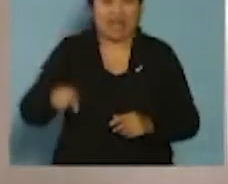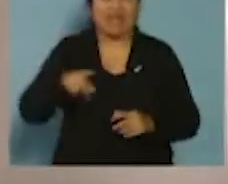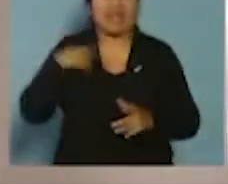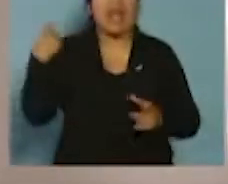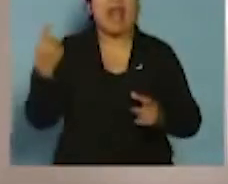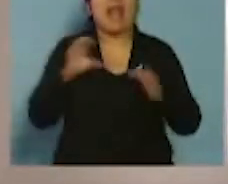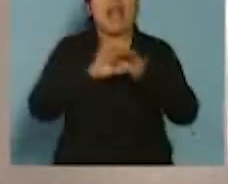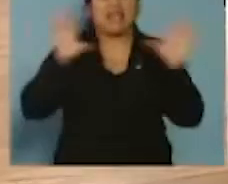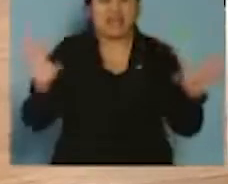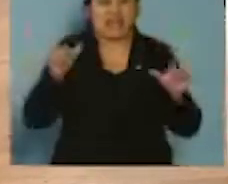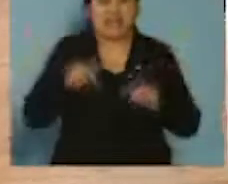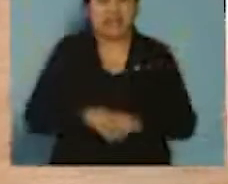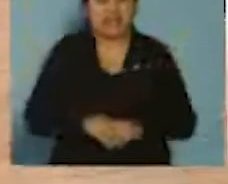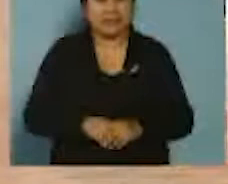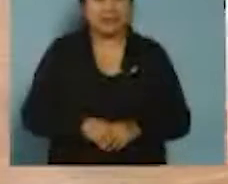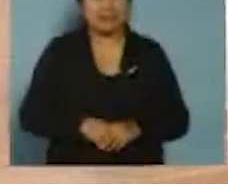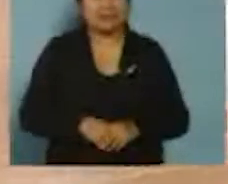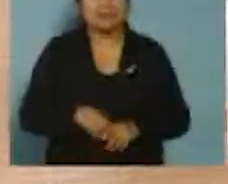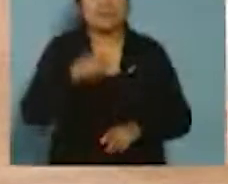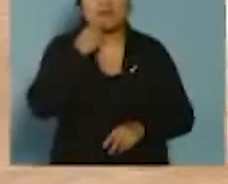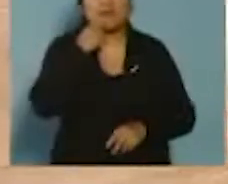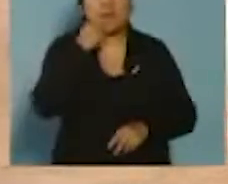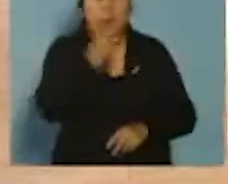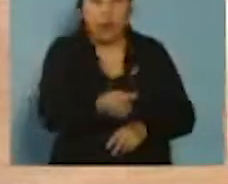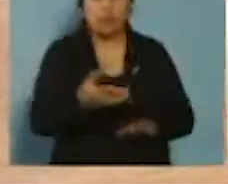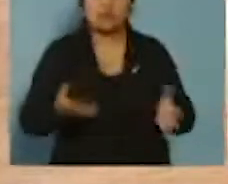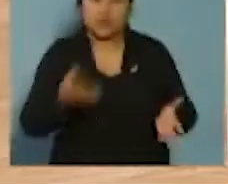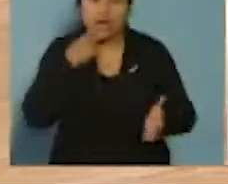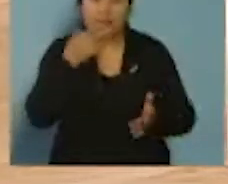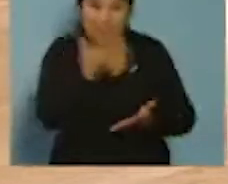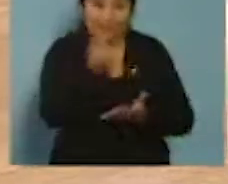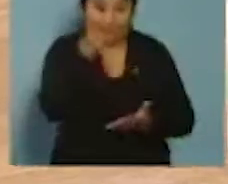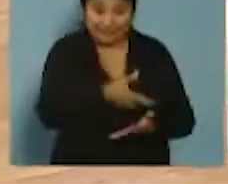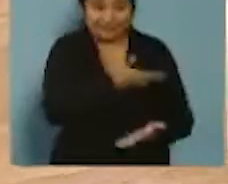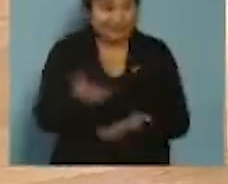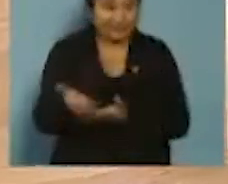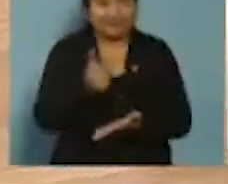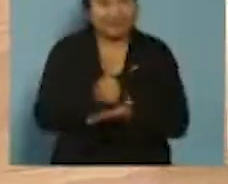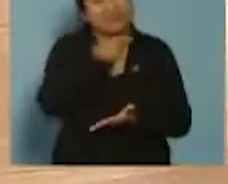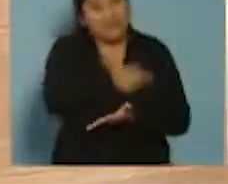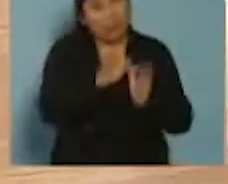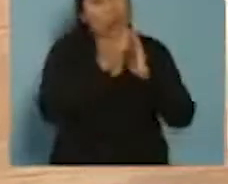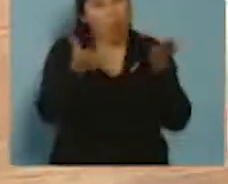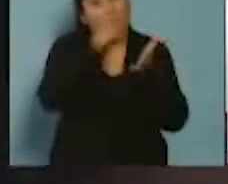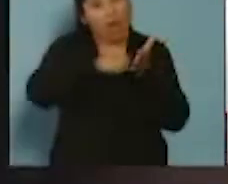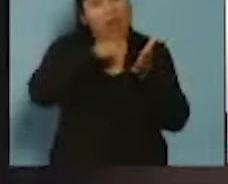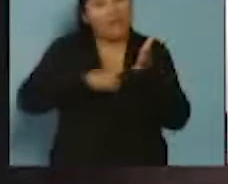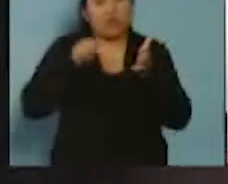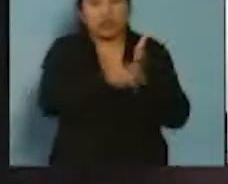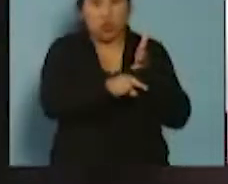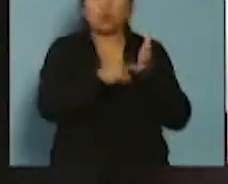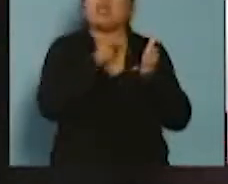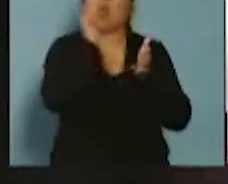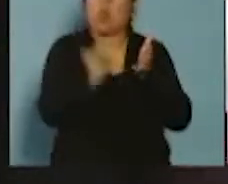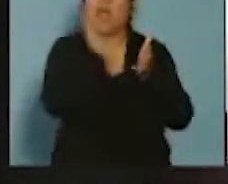vamos a mostrar si me permiten en esta cámara está un libro donde usted habla de belgrano